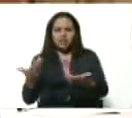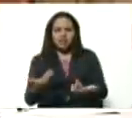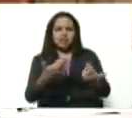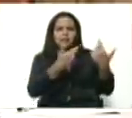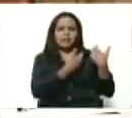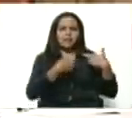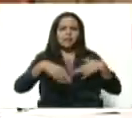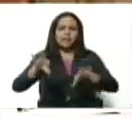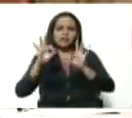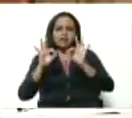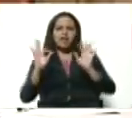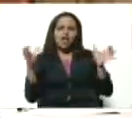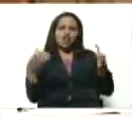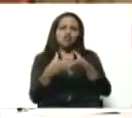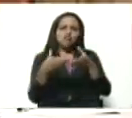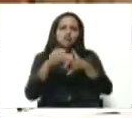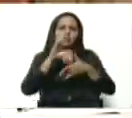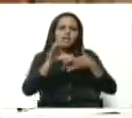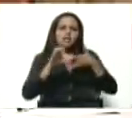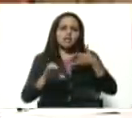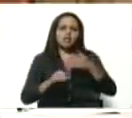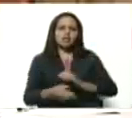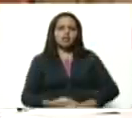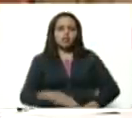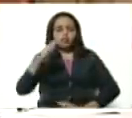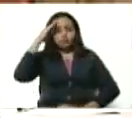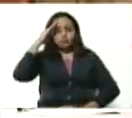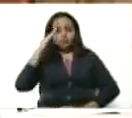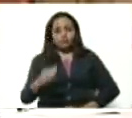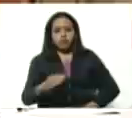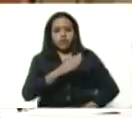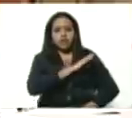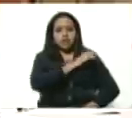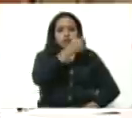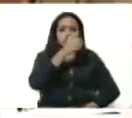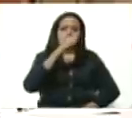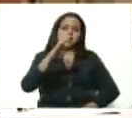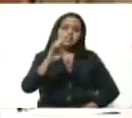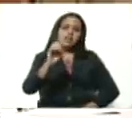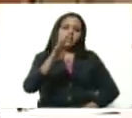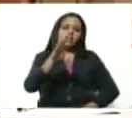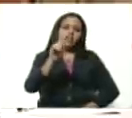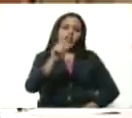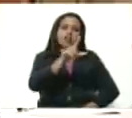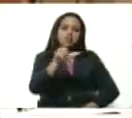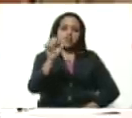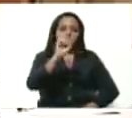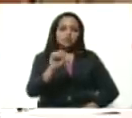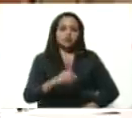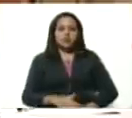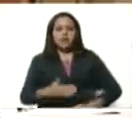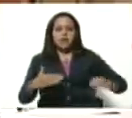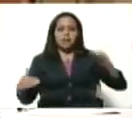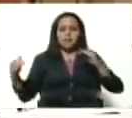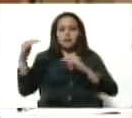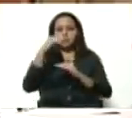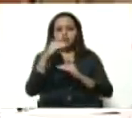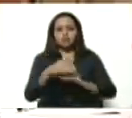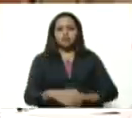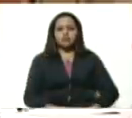en el comando estratégico operacional al almirante en jefe remigio ceballos al mayor general